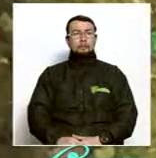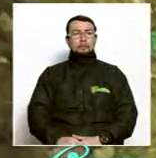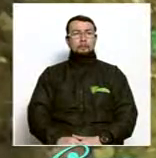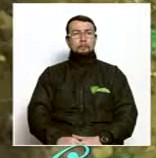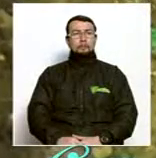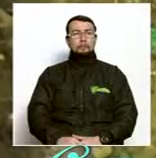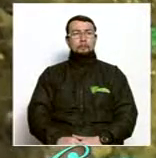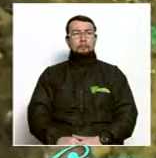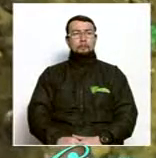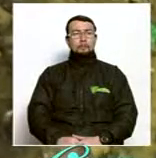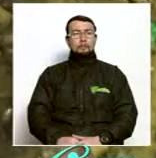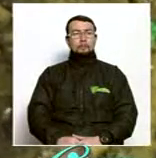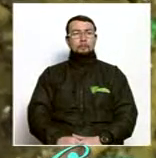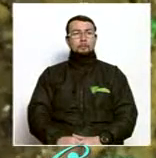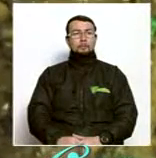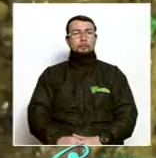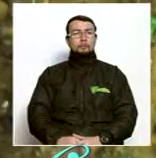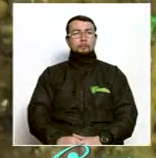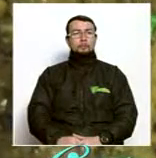sentimiento.